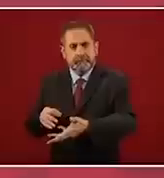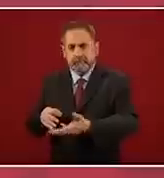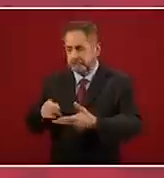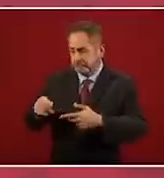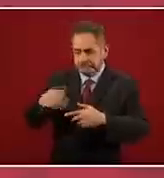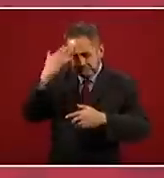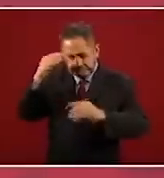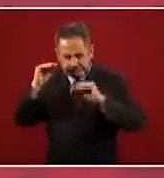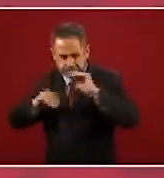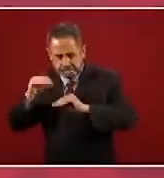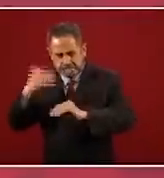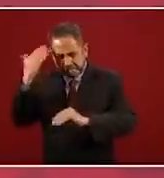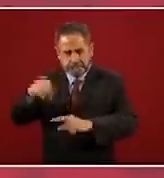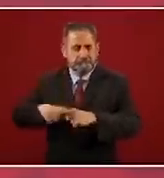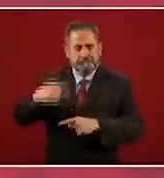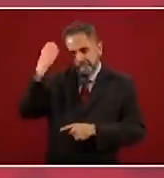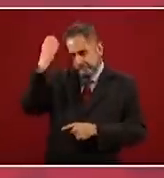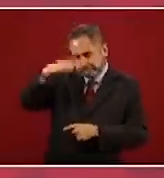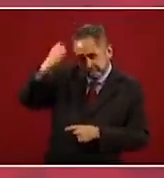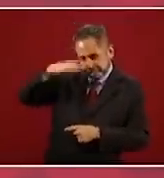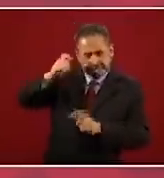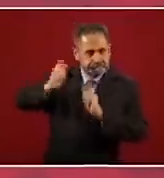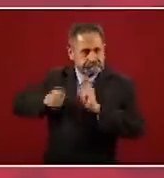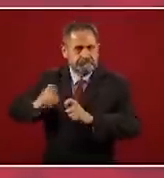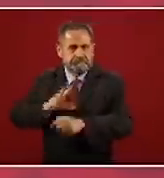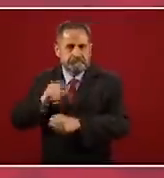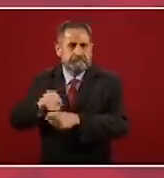técnica, por experiencia,